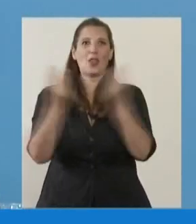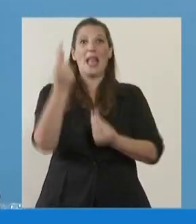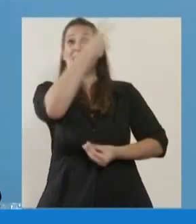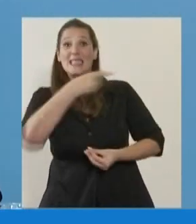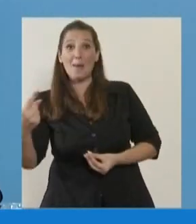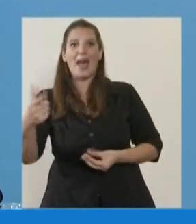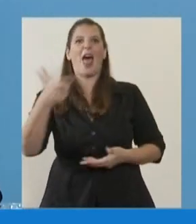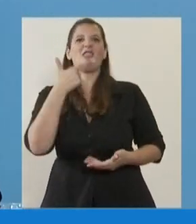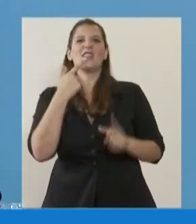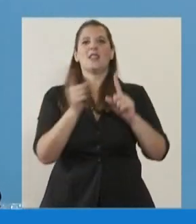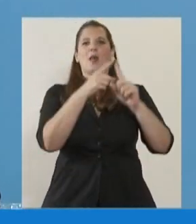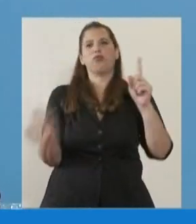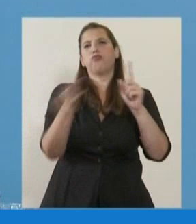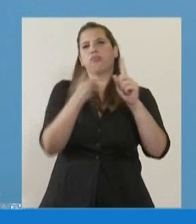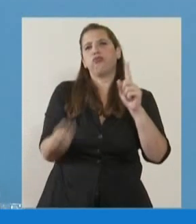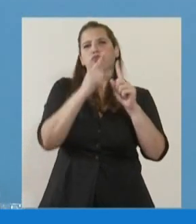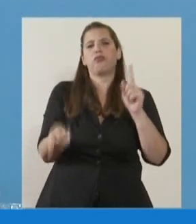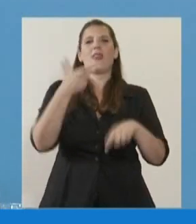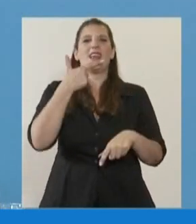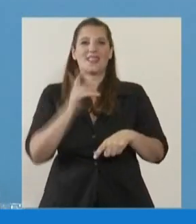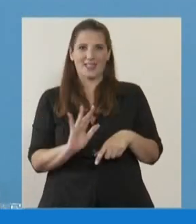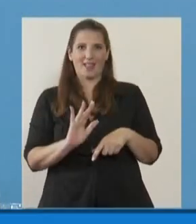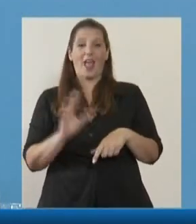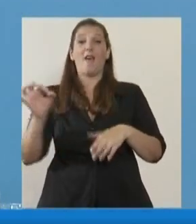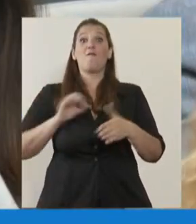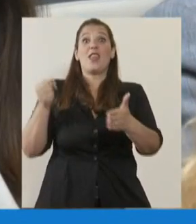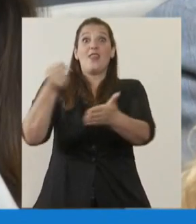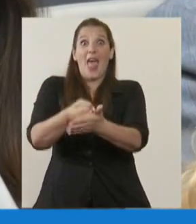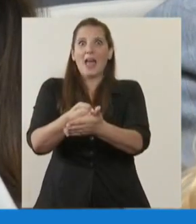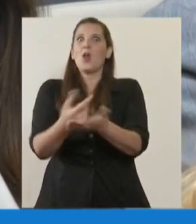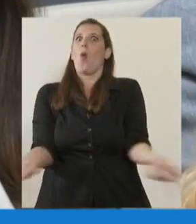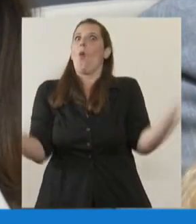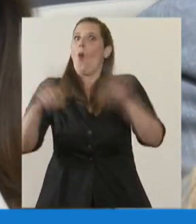y hacia fin de año vamos a volver a las 21 frecuencias semanales. ¿Sí?